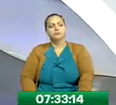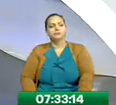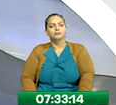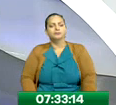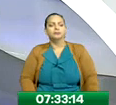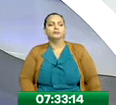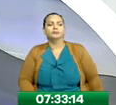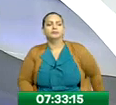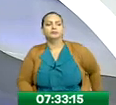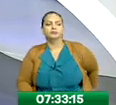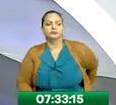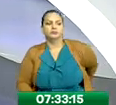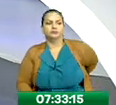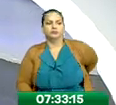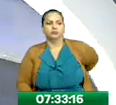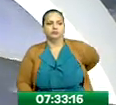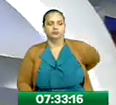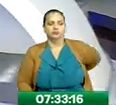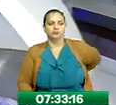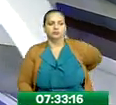Emisión.